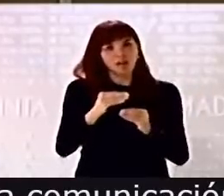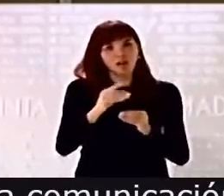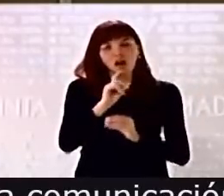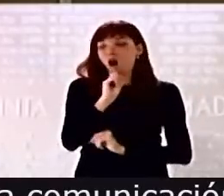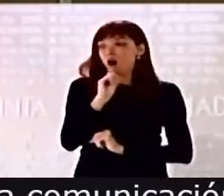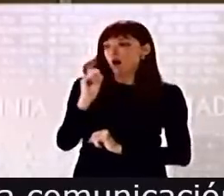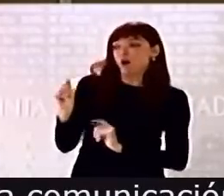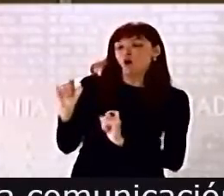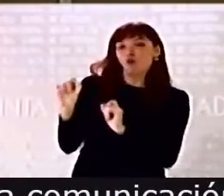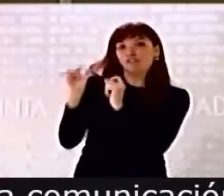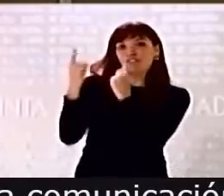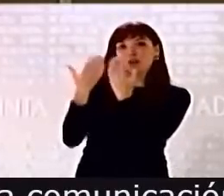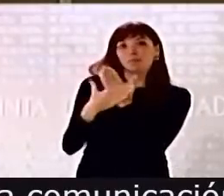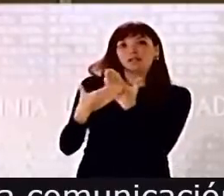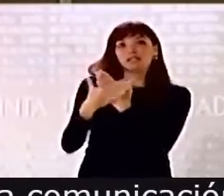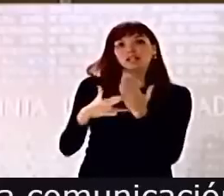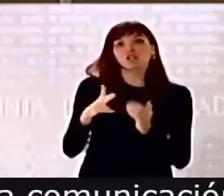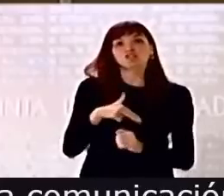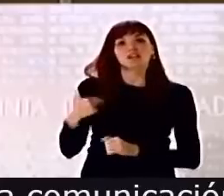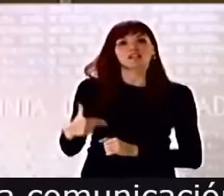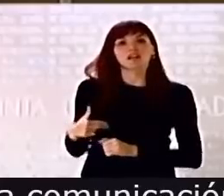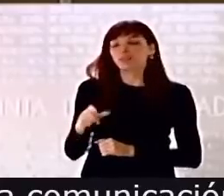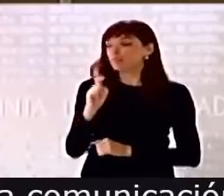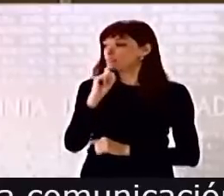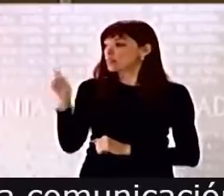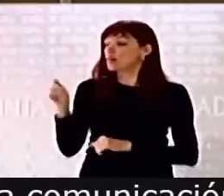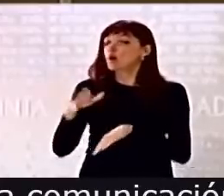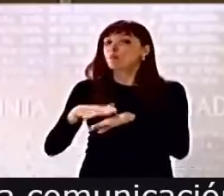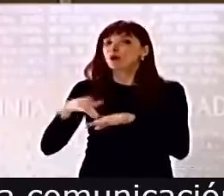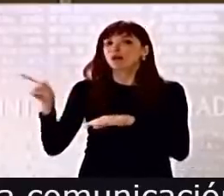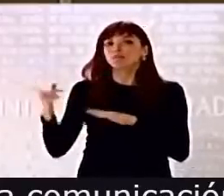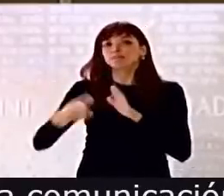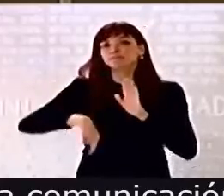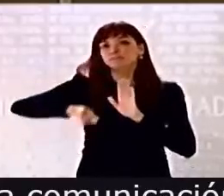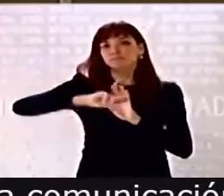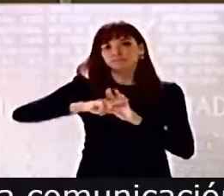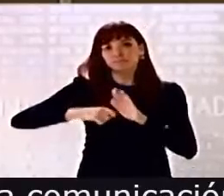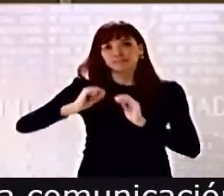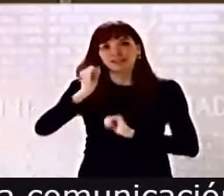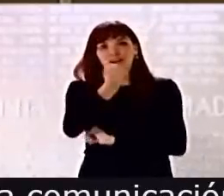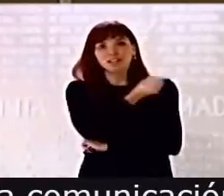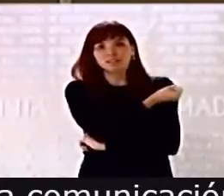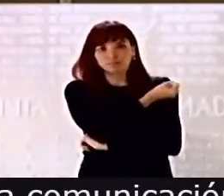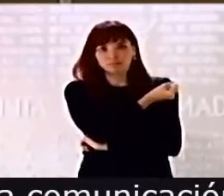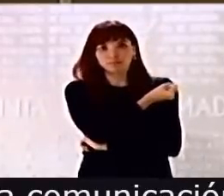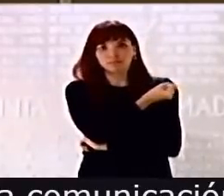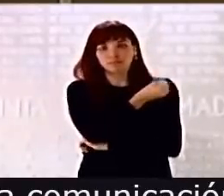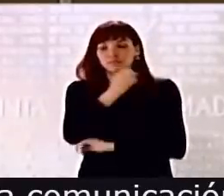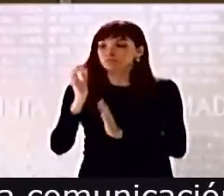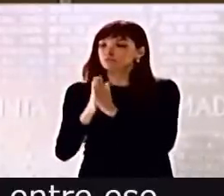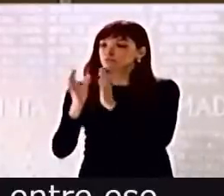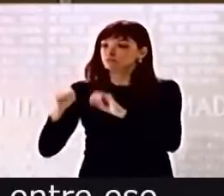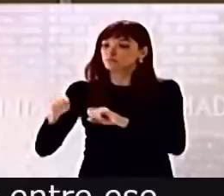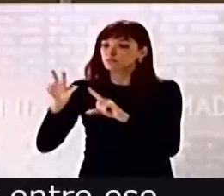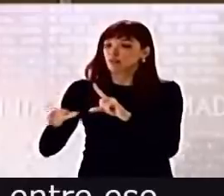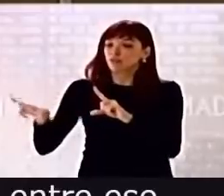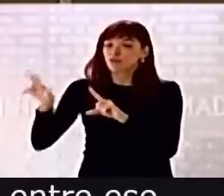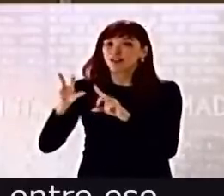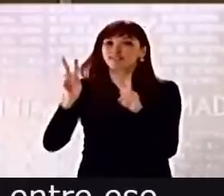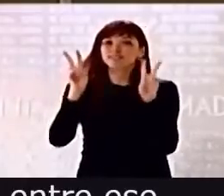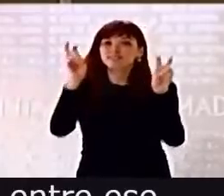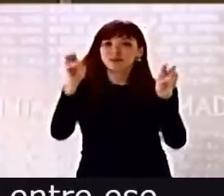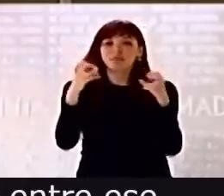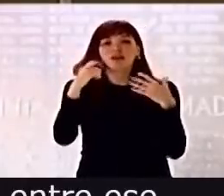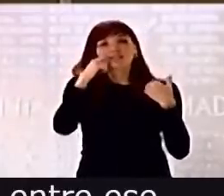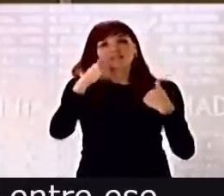Sanidad para que lo registre entre ese acuerdo nacional en materia de salud